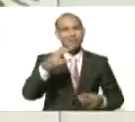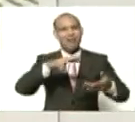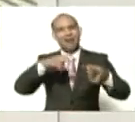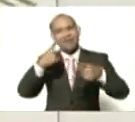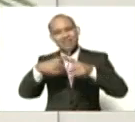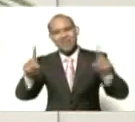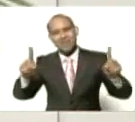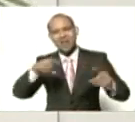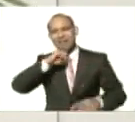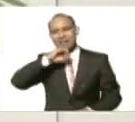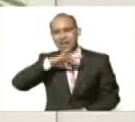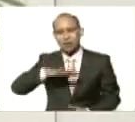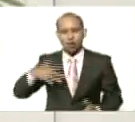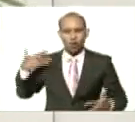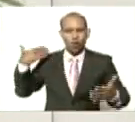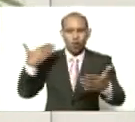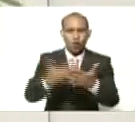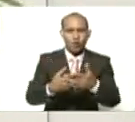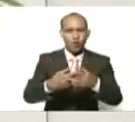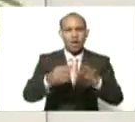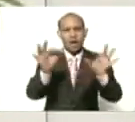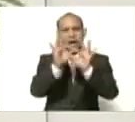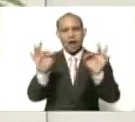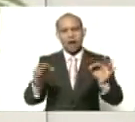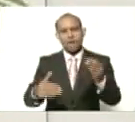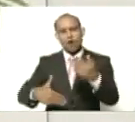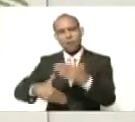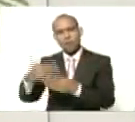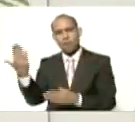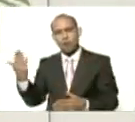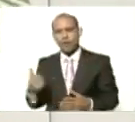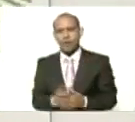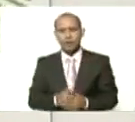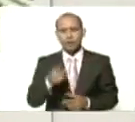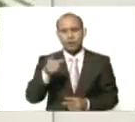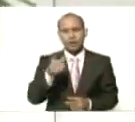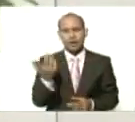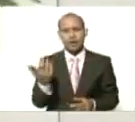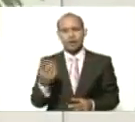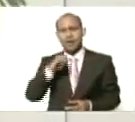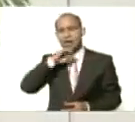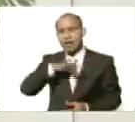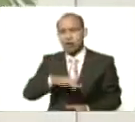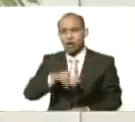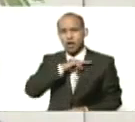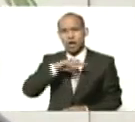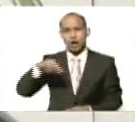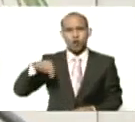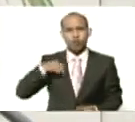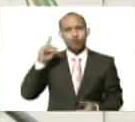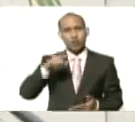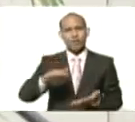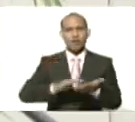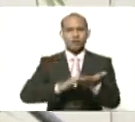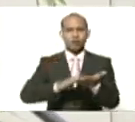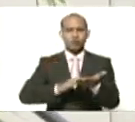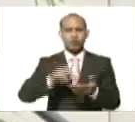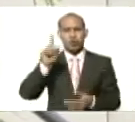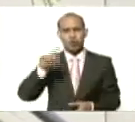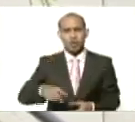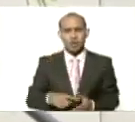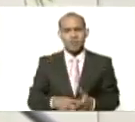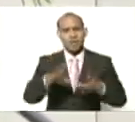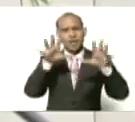diferencia histórica de los modelos. Ese es el reto histórico que nos corresponde solucionar y que